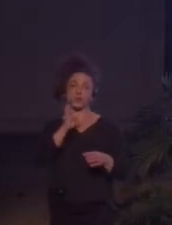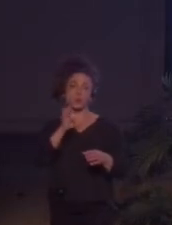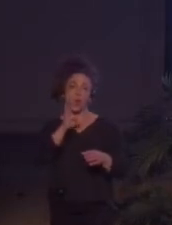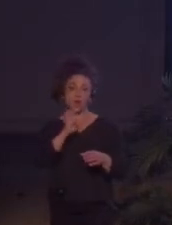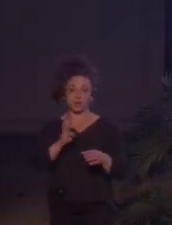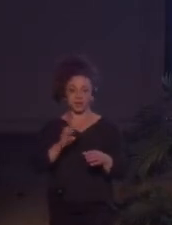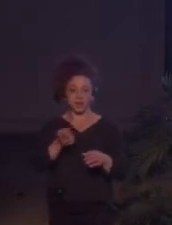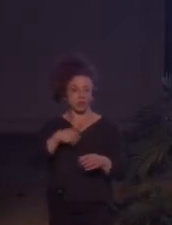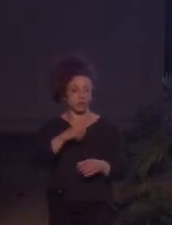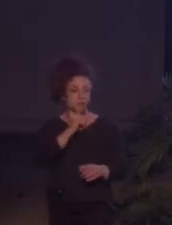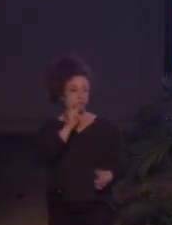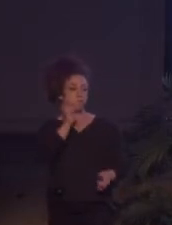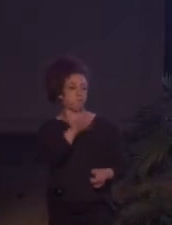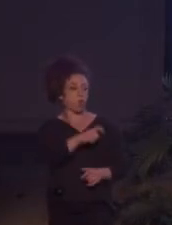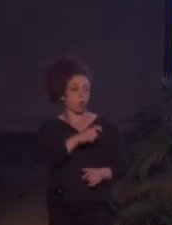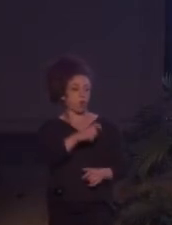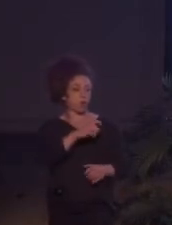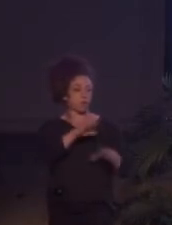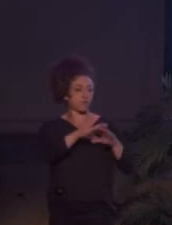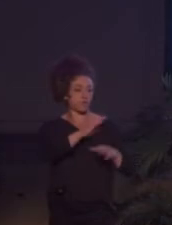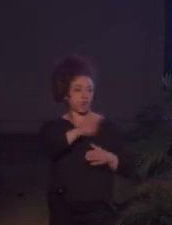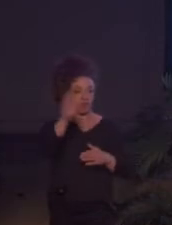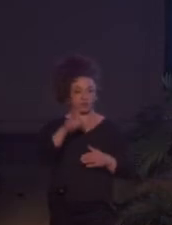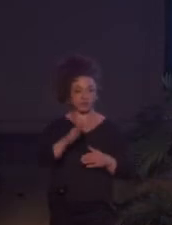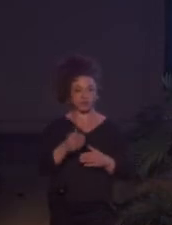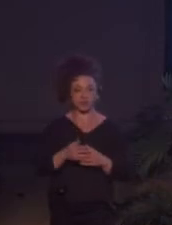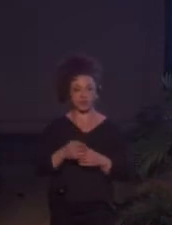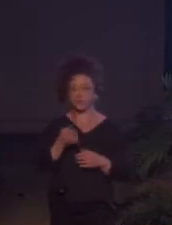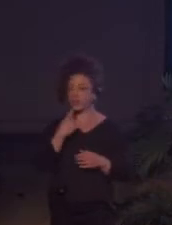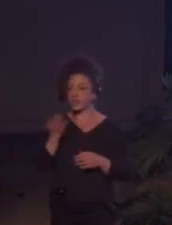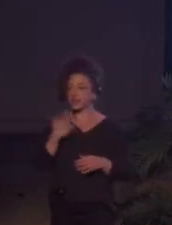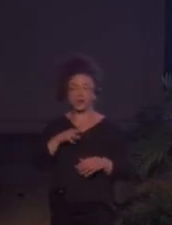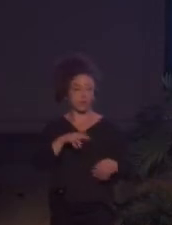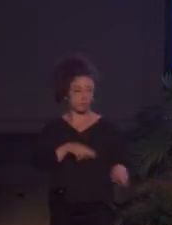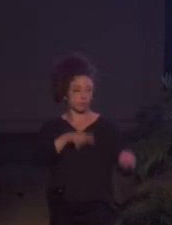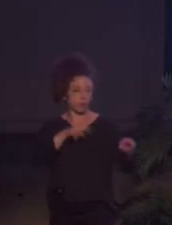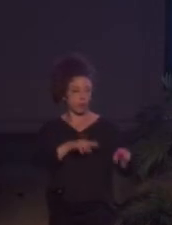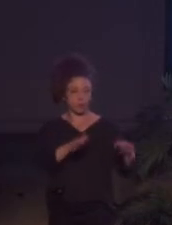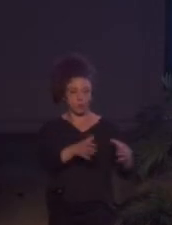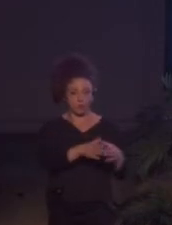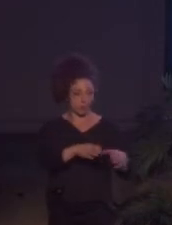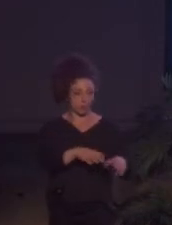nos llaman feminazis y nos quieren matar. Sí, o sea, pero era